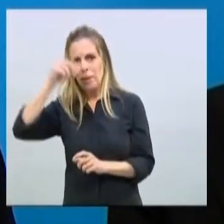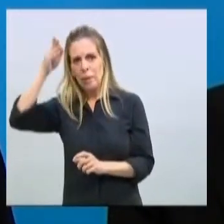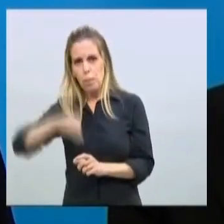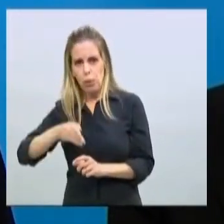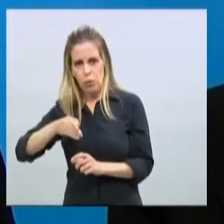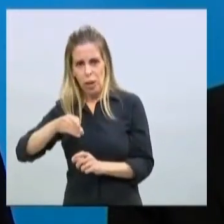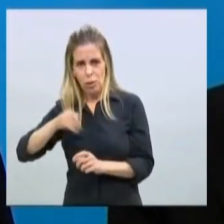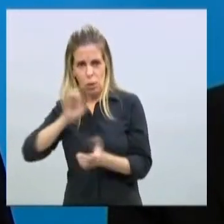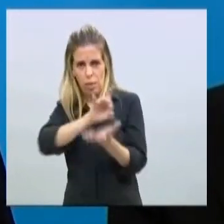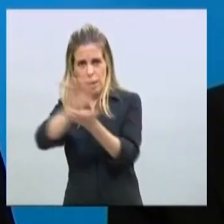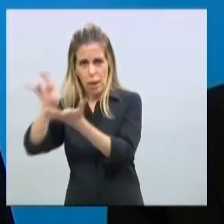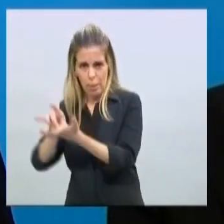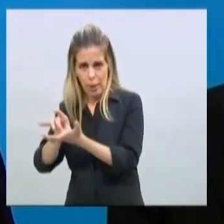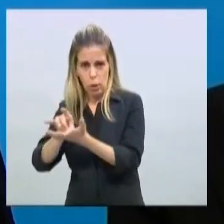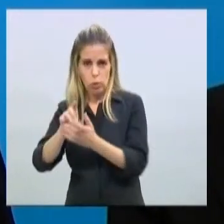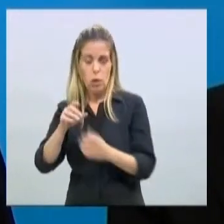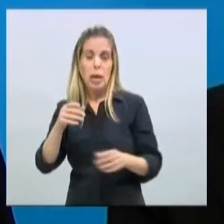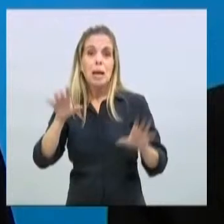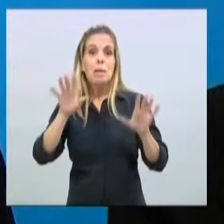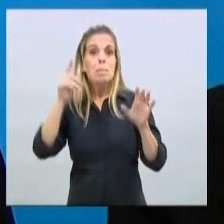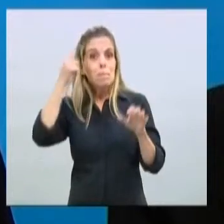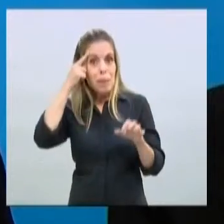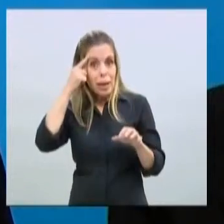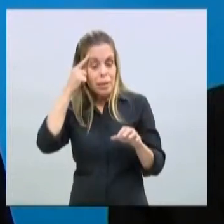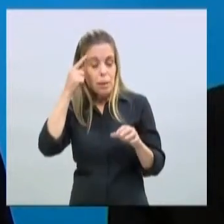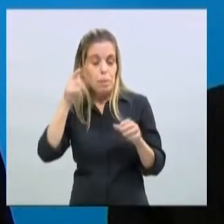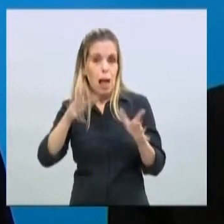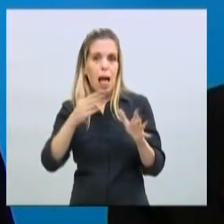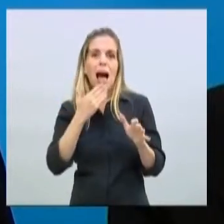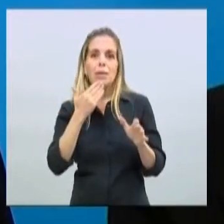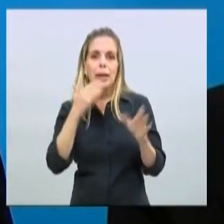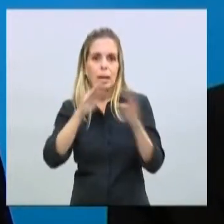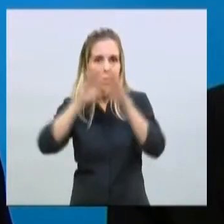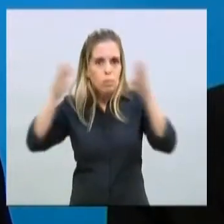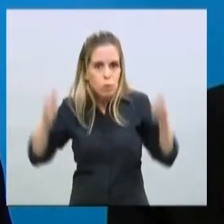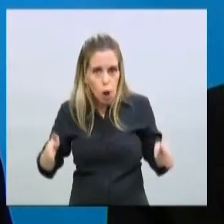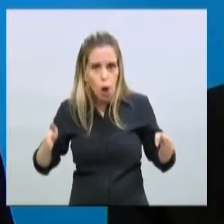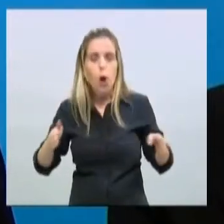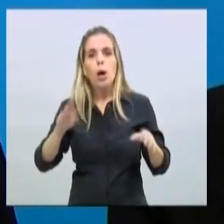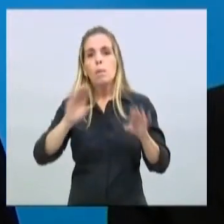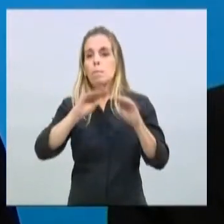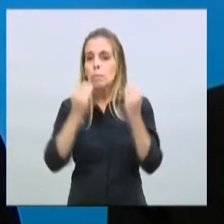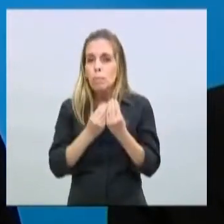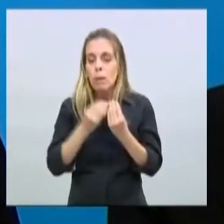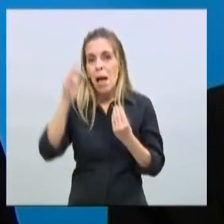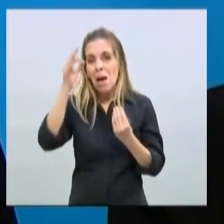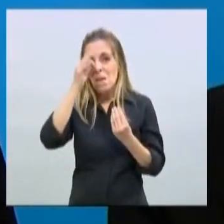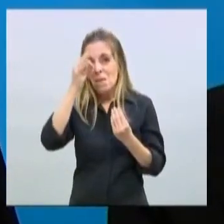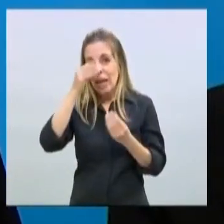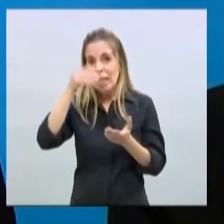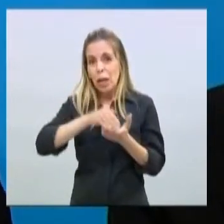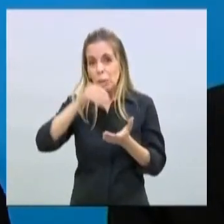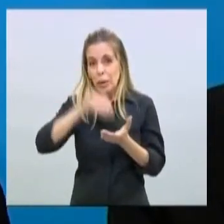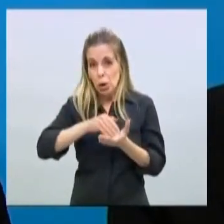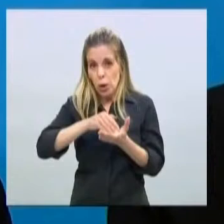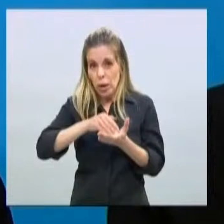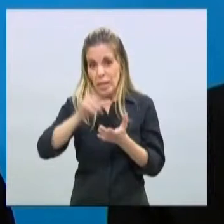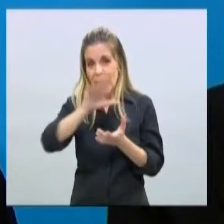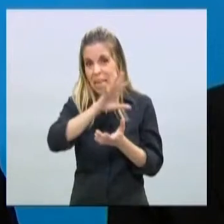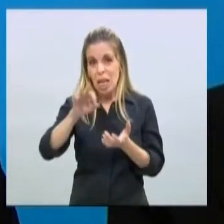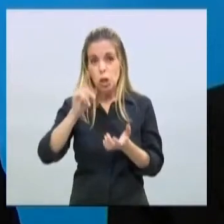que en abril la pérdida de empleos acumularán 20,5 millones de nuevos desempleados,